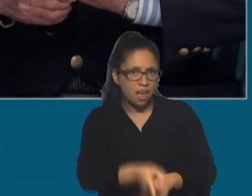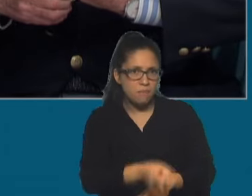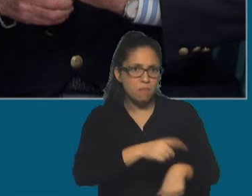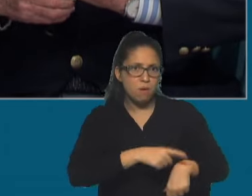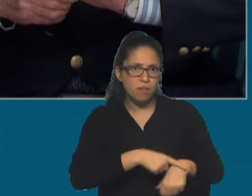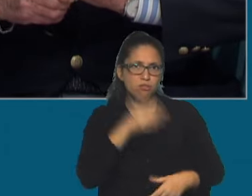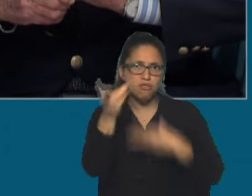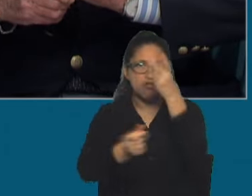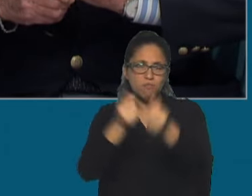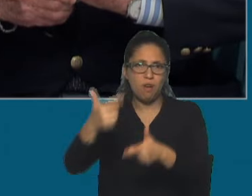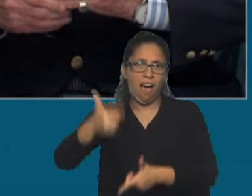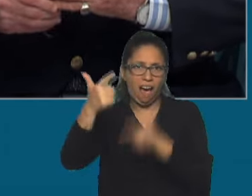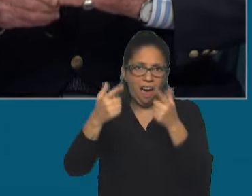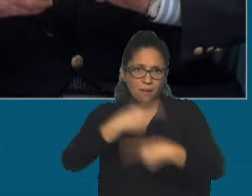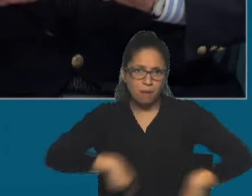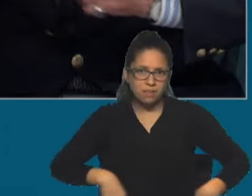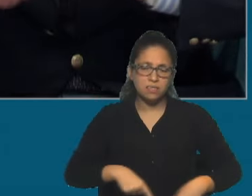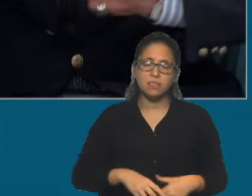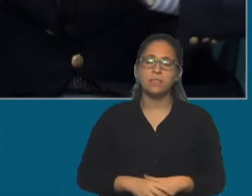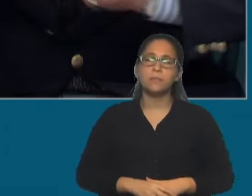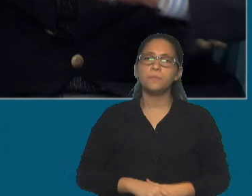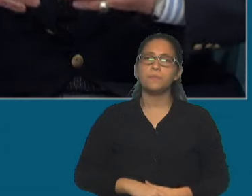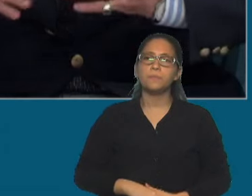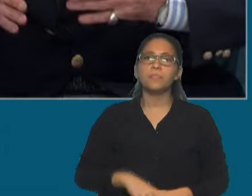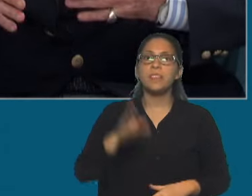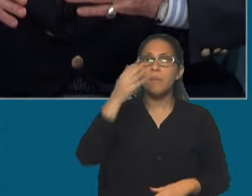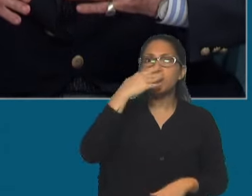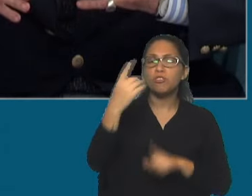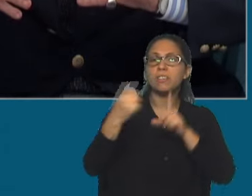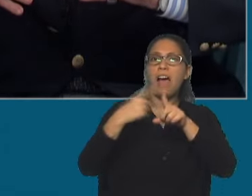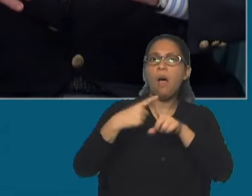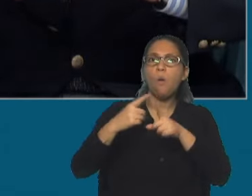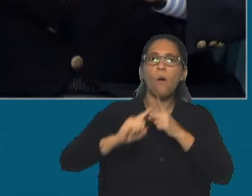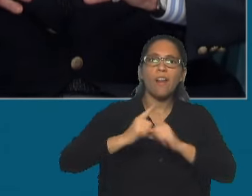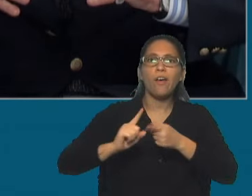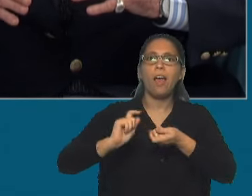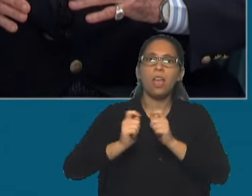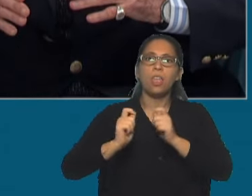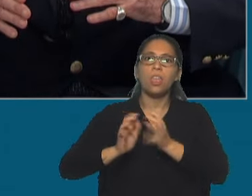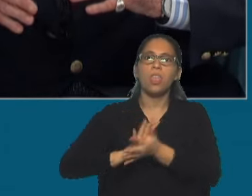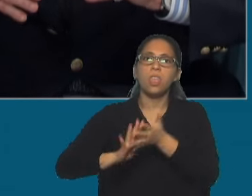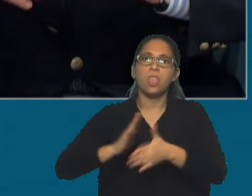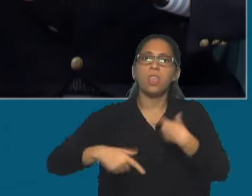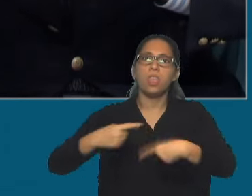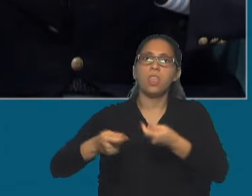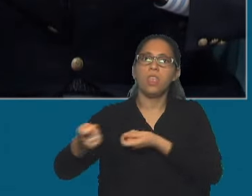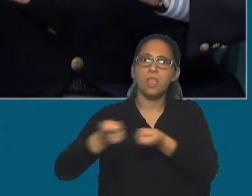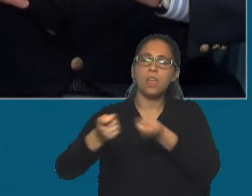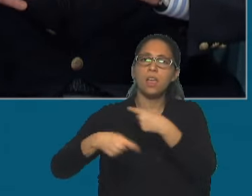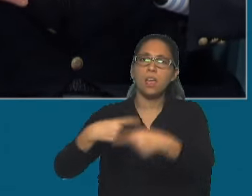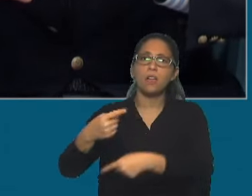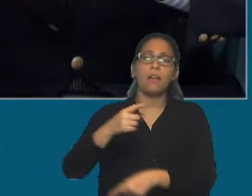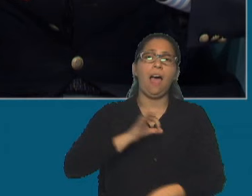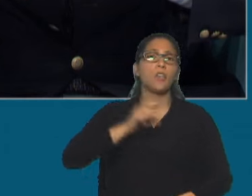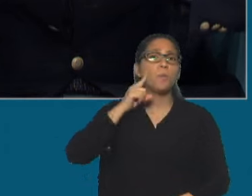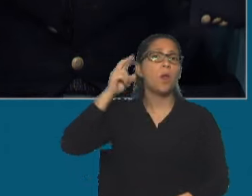Chamis, que estuvo destacado también en París. Y eso siguió renegociando. Entonces, claro, en el año 89, la